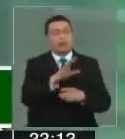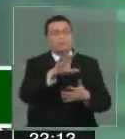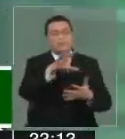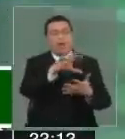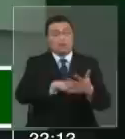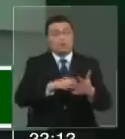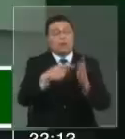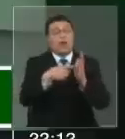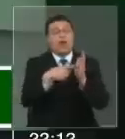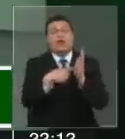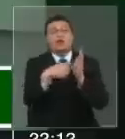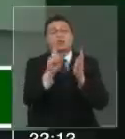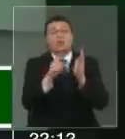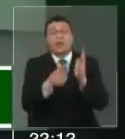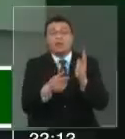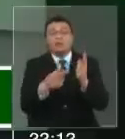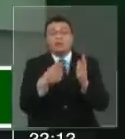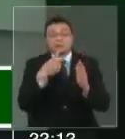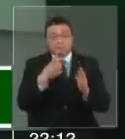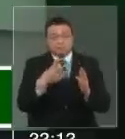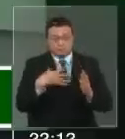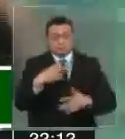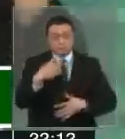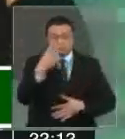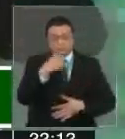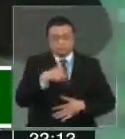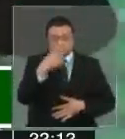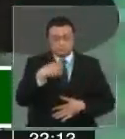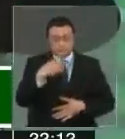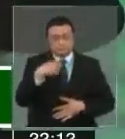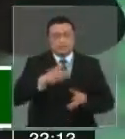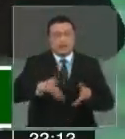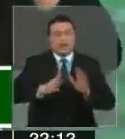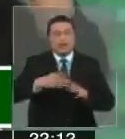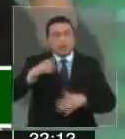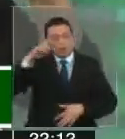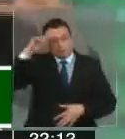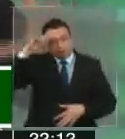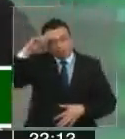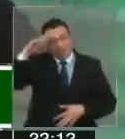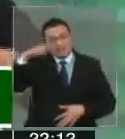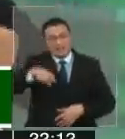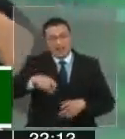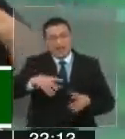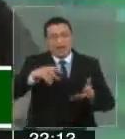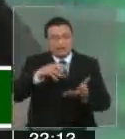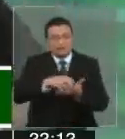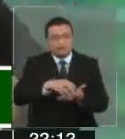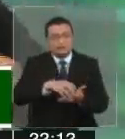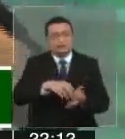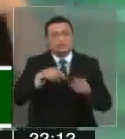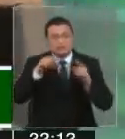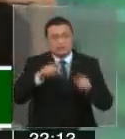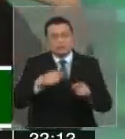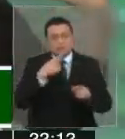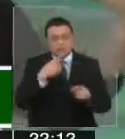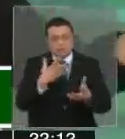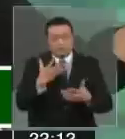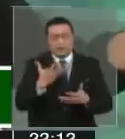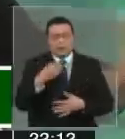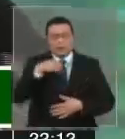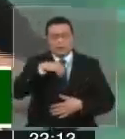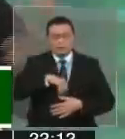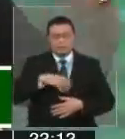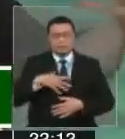el resultado, digamos, yo lloraba en Providencia, sí, yo sentí de verdad algo en mí, dijo, no